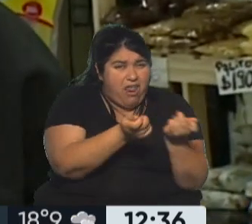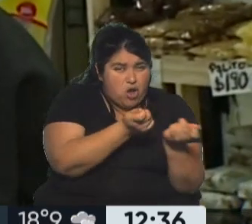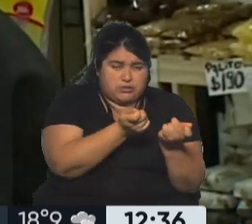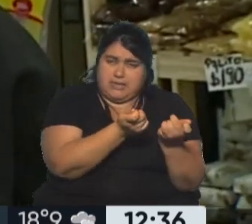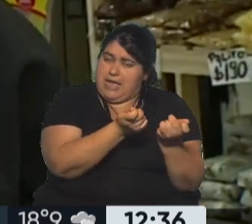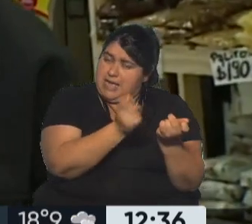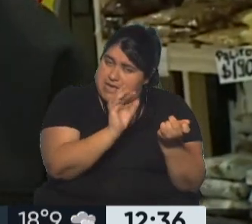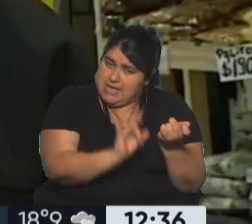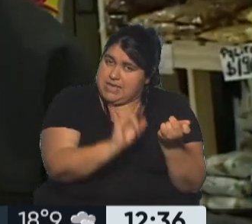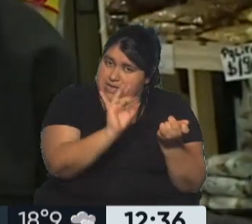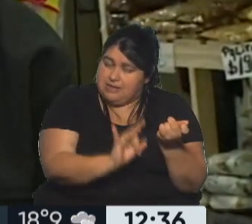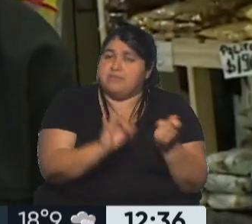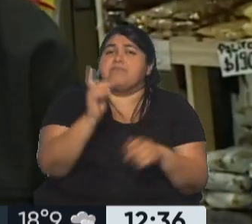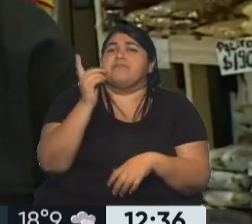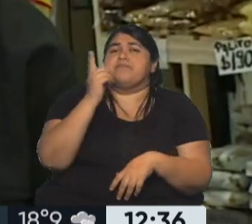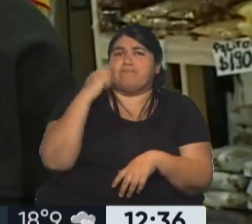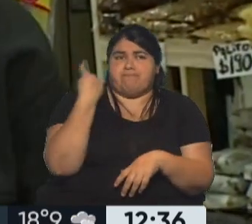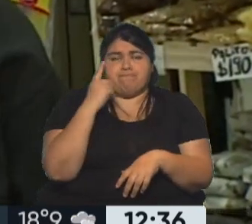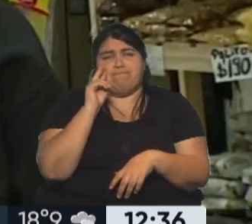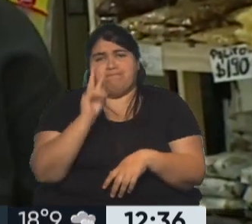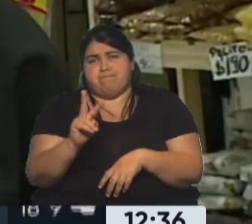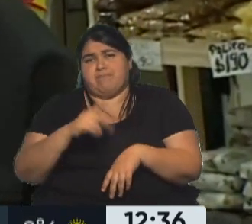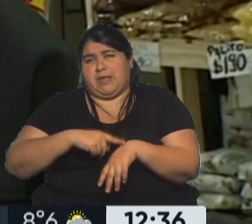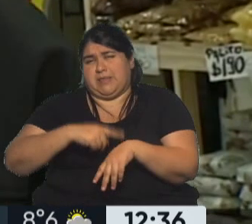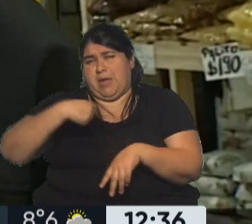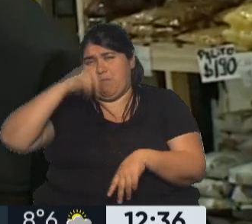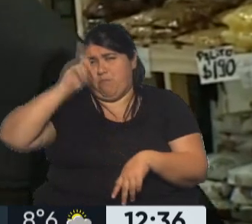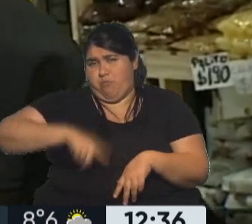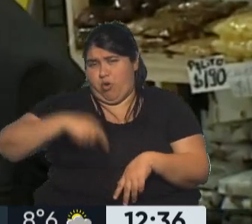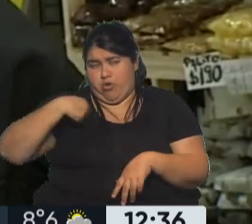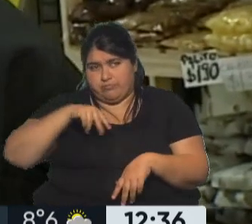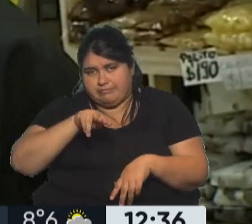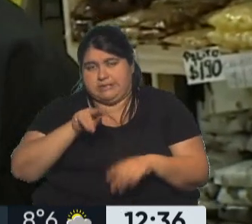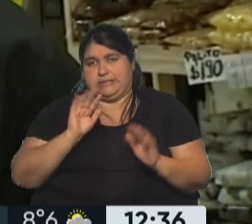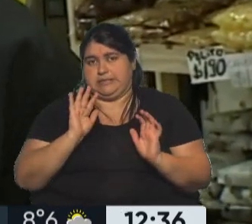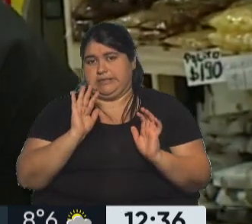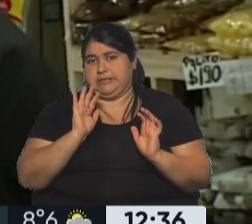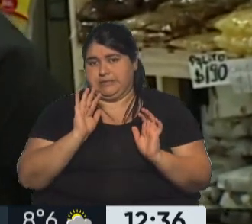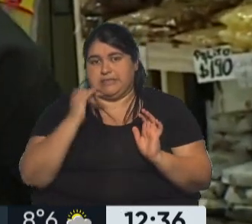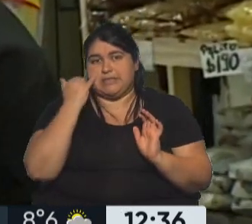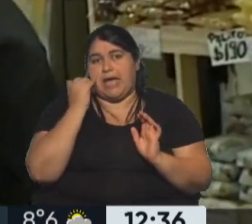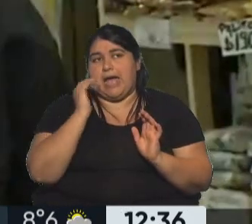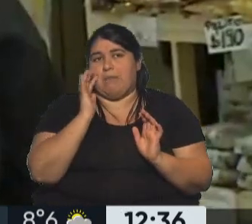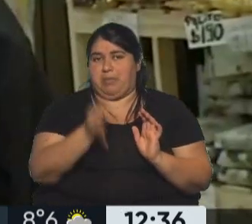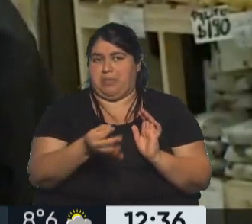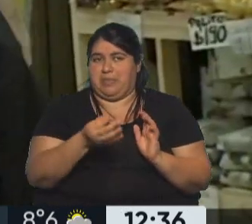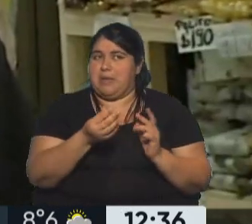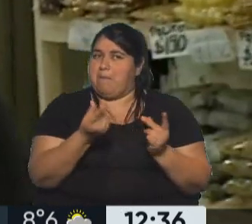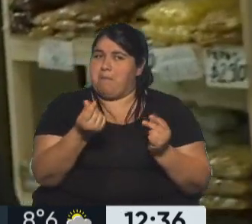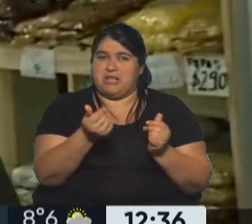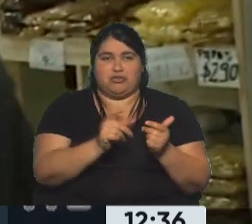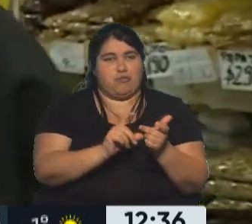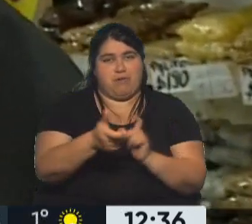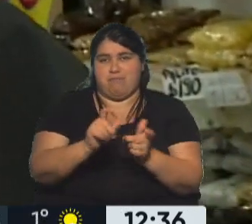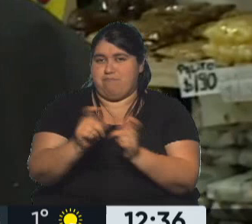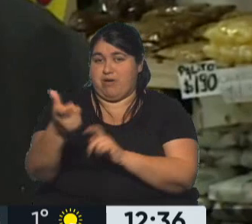nosotros lo que vimos durante el transcurrir el día de hoy fueron este ya avisos de nuevos cambios de precio no hay